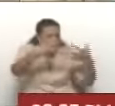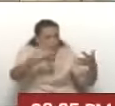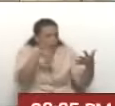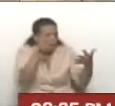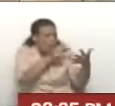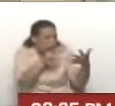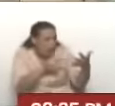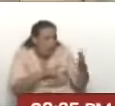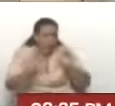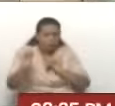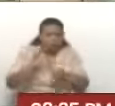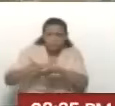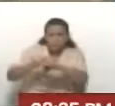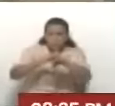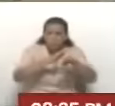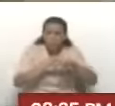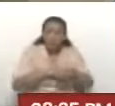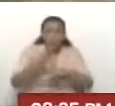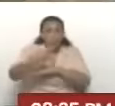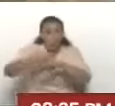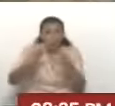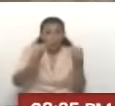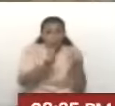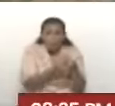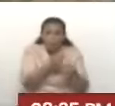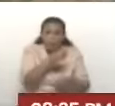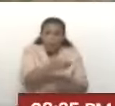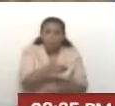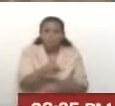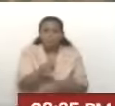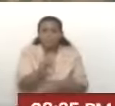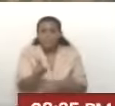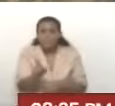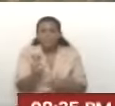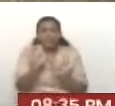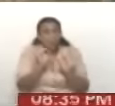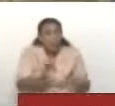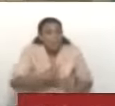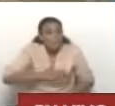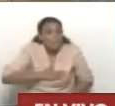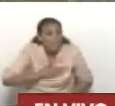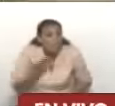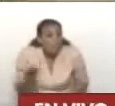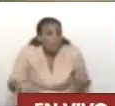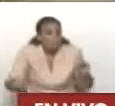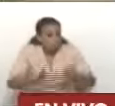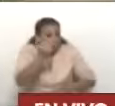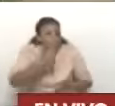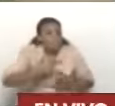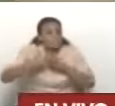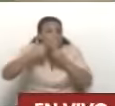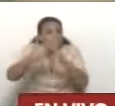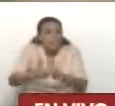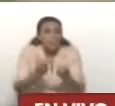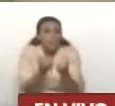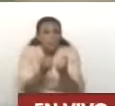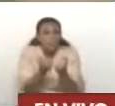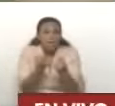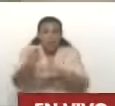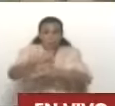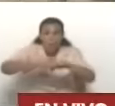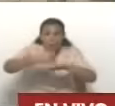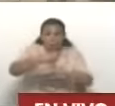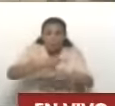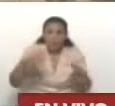desarrollando conjuntamente con el gobernador es que si así como pudimos financiar a través del gobernador